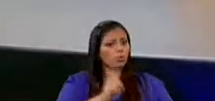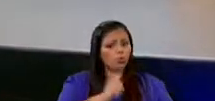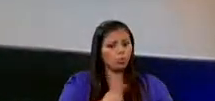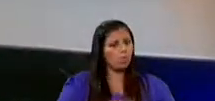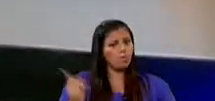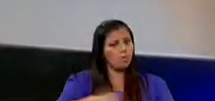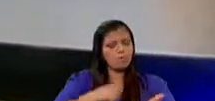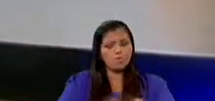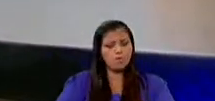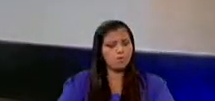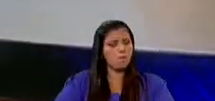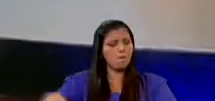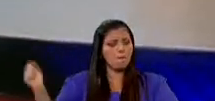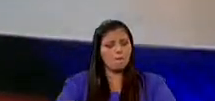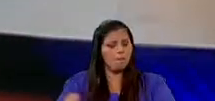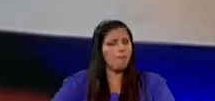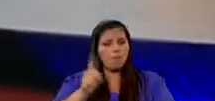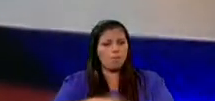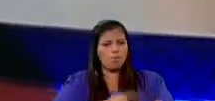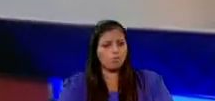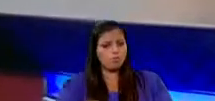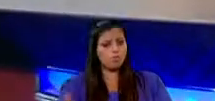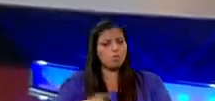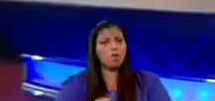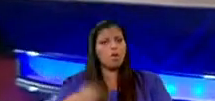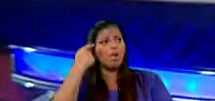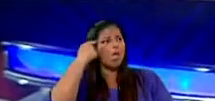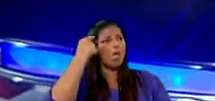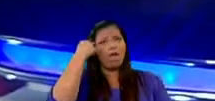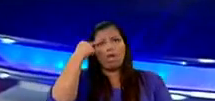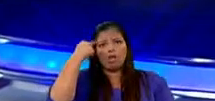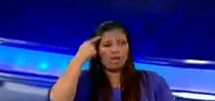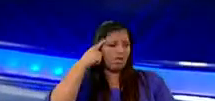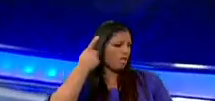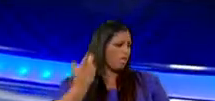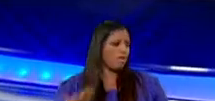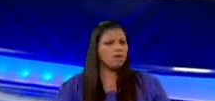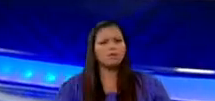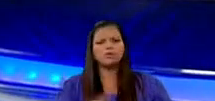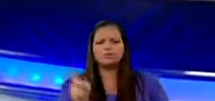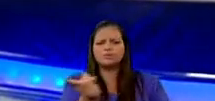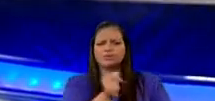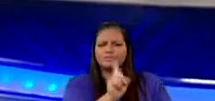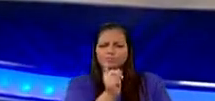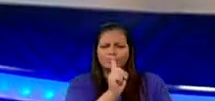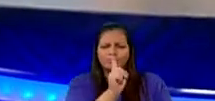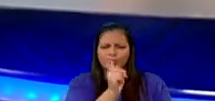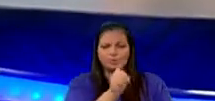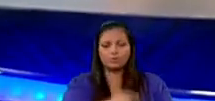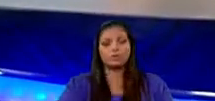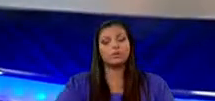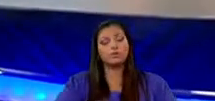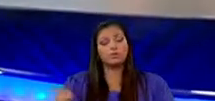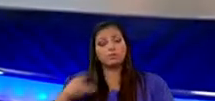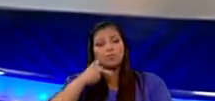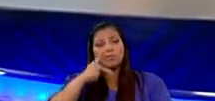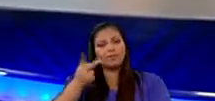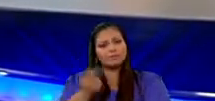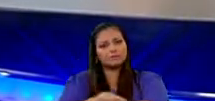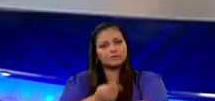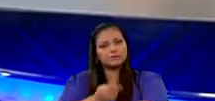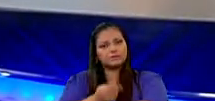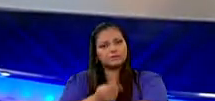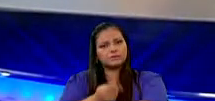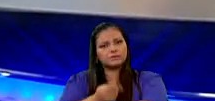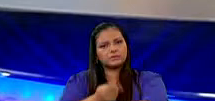hadas. Lo que no se puede permitir jamás son los excesos. No, excesos. El señor este con caso, ortiga, no es para ortigar al muchacho. Pues. Para meterlo en un tanque de agua